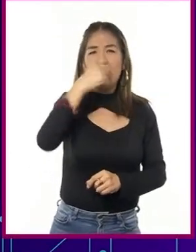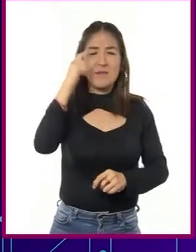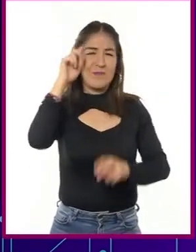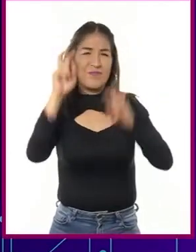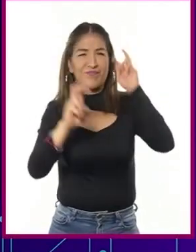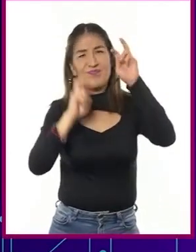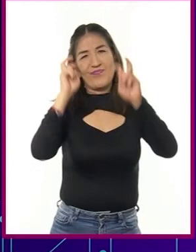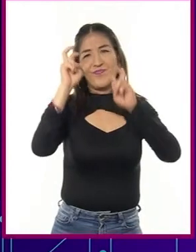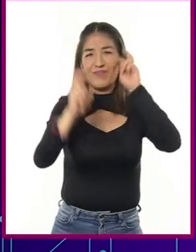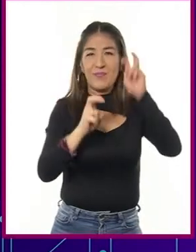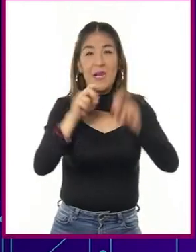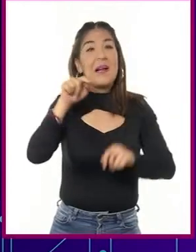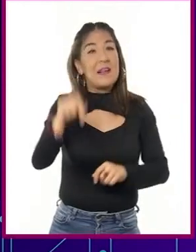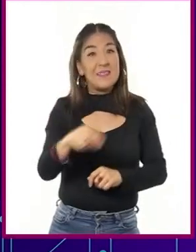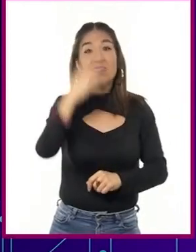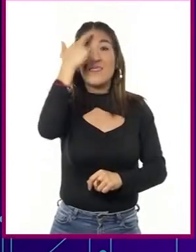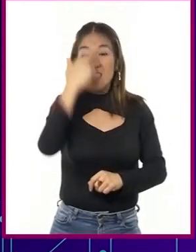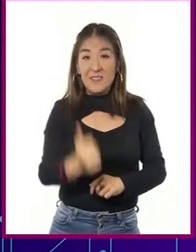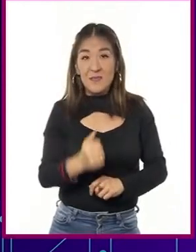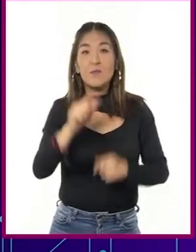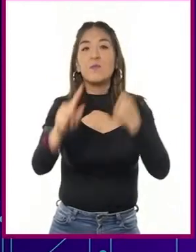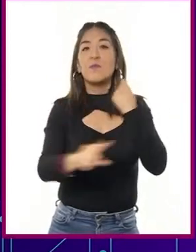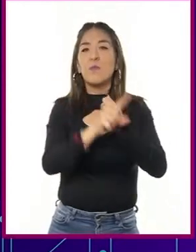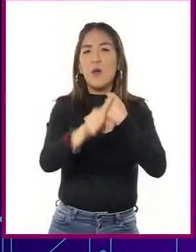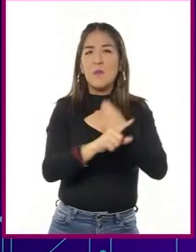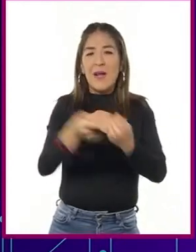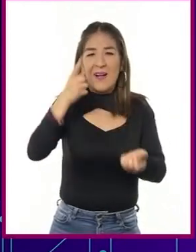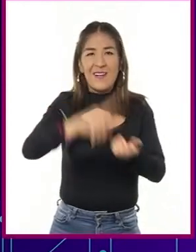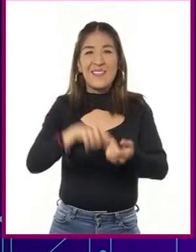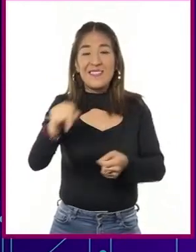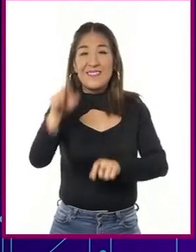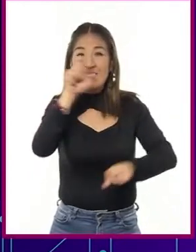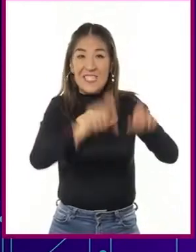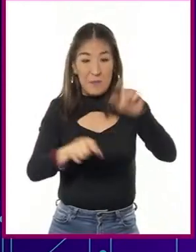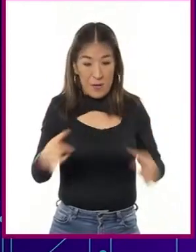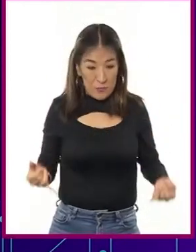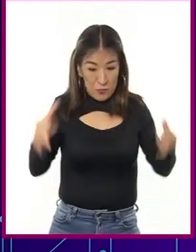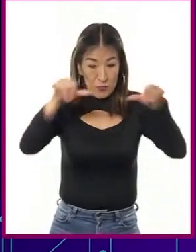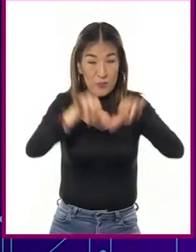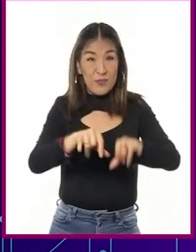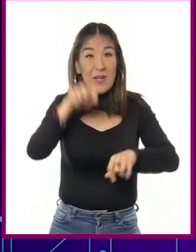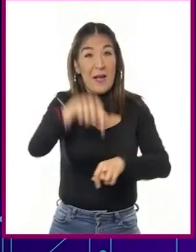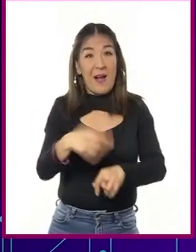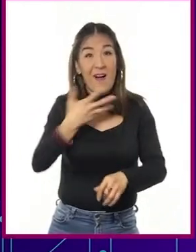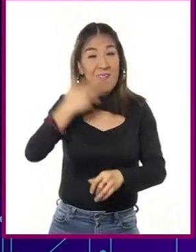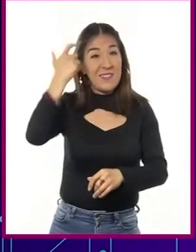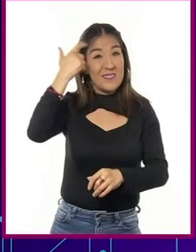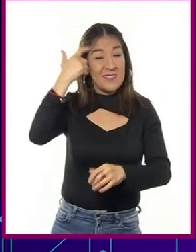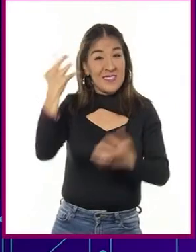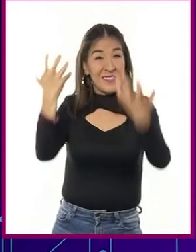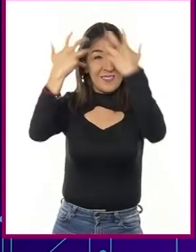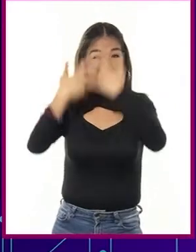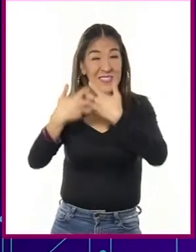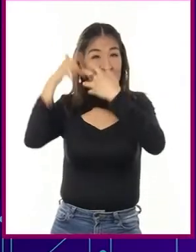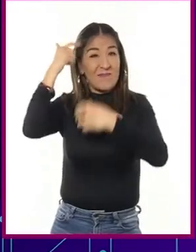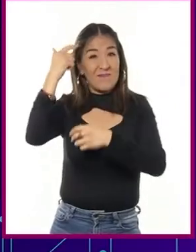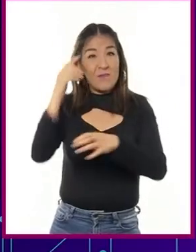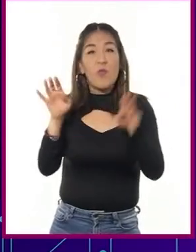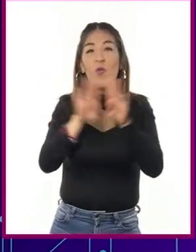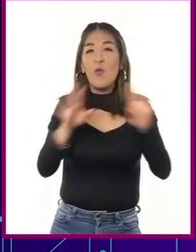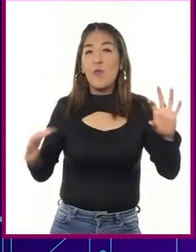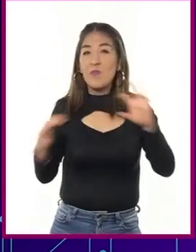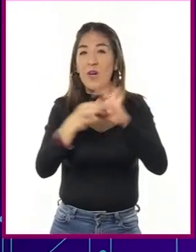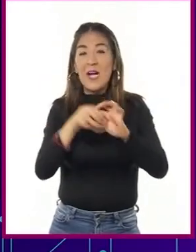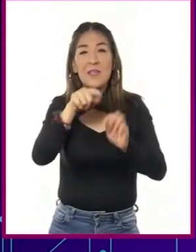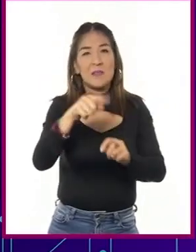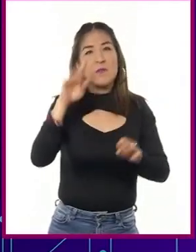vívidas. Debido a la similitud con una sustancia química presente en el cerebro y sus efectos similares a ciertos aspectos